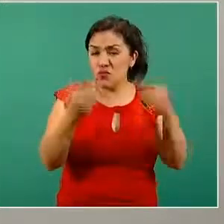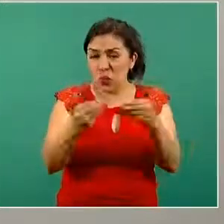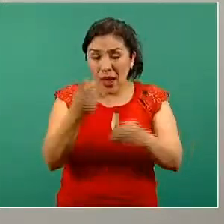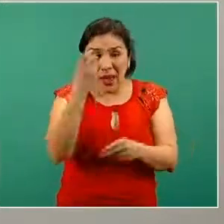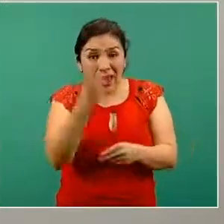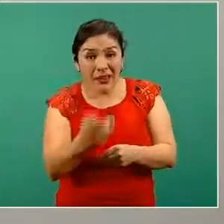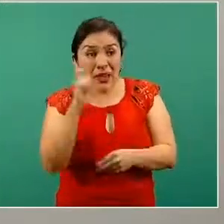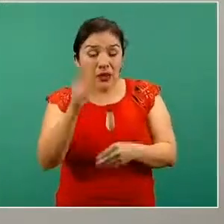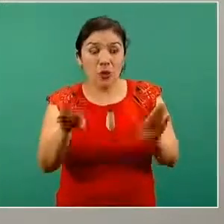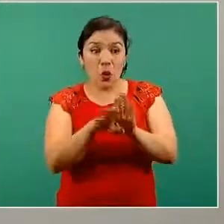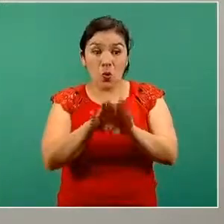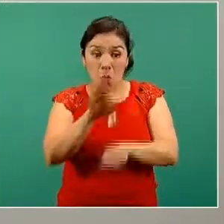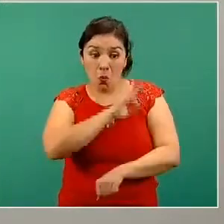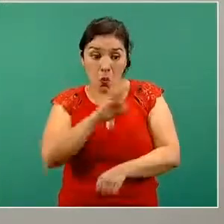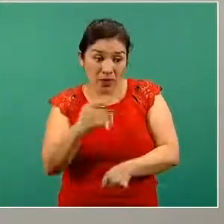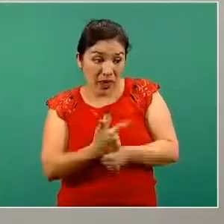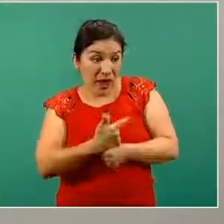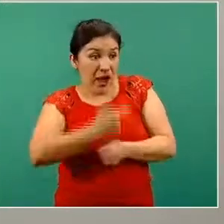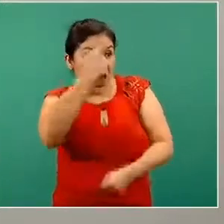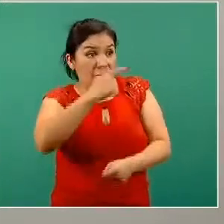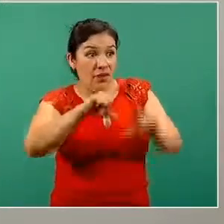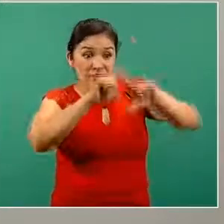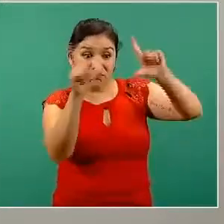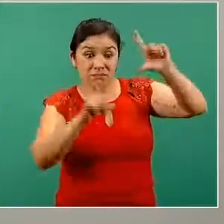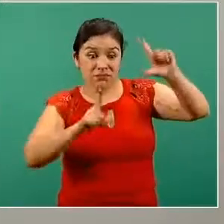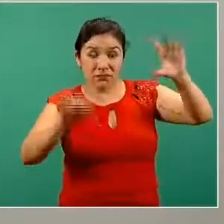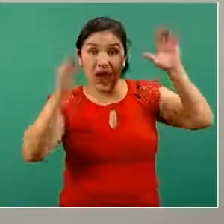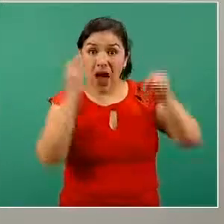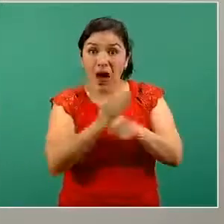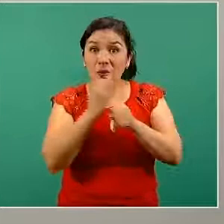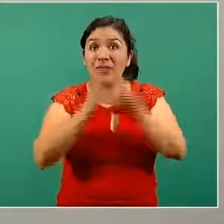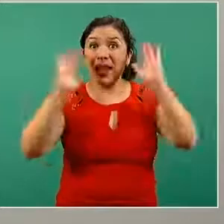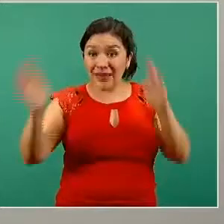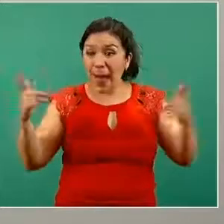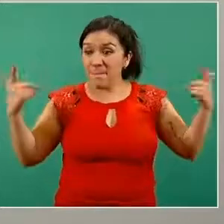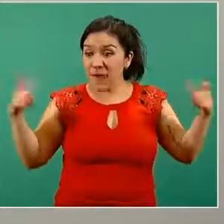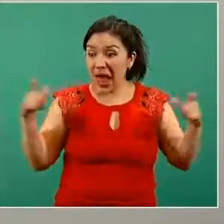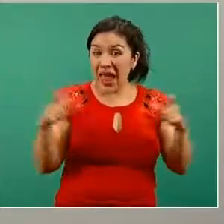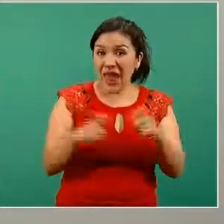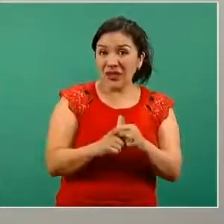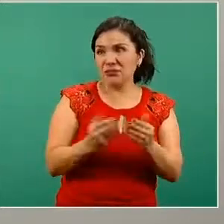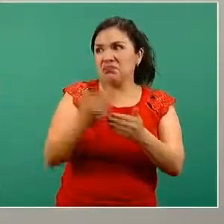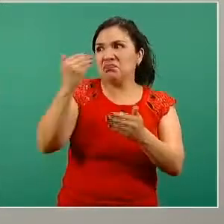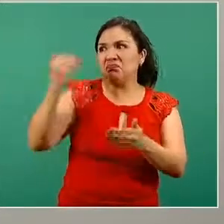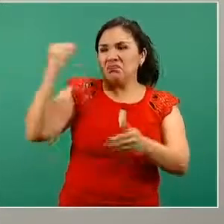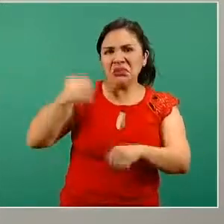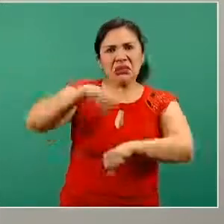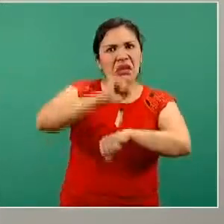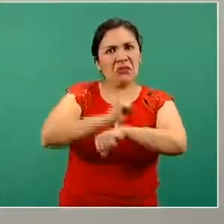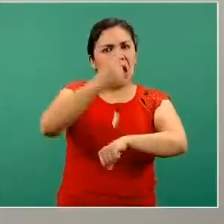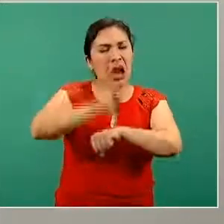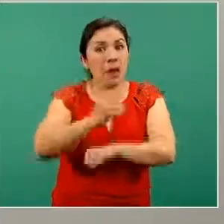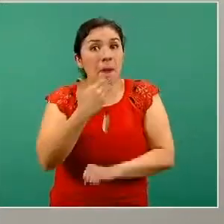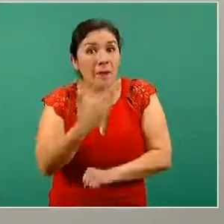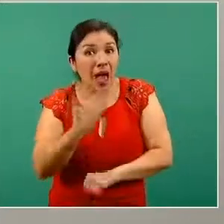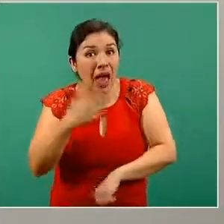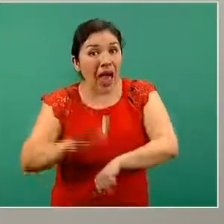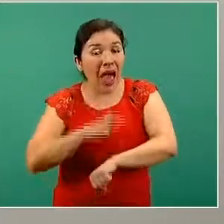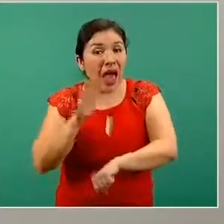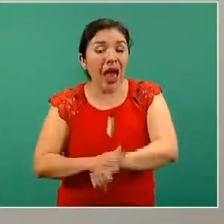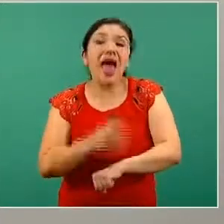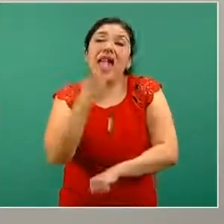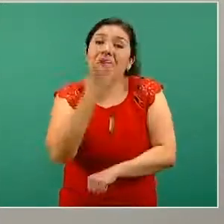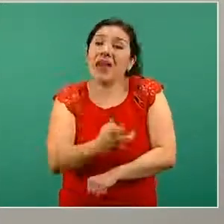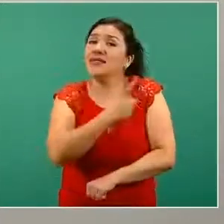allá de que los niveles de riesgo en todo el país han disminuido en las últimas semanas, pues tenemos que